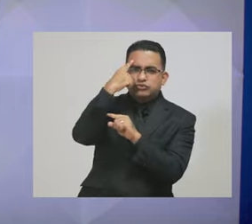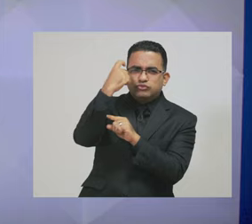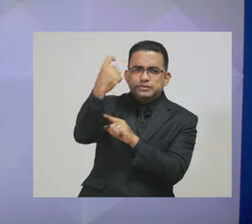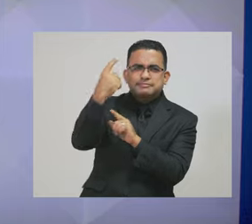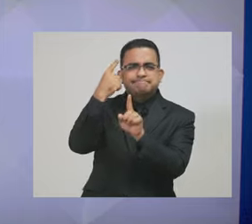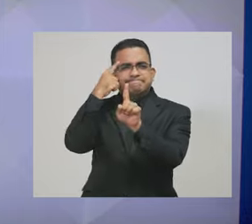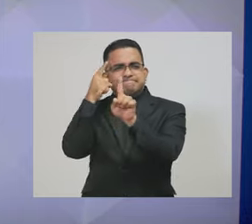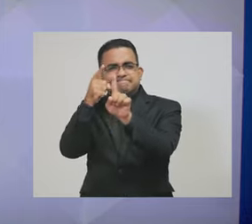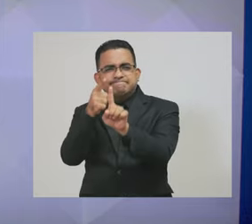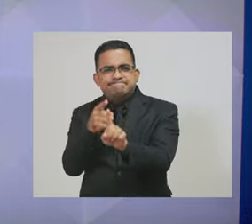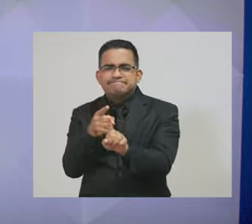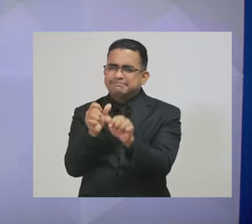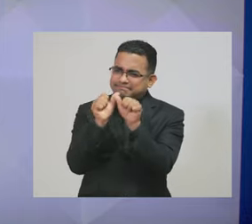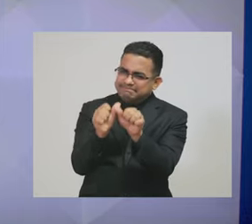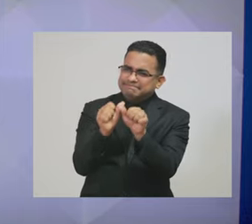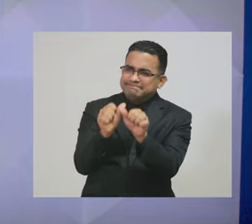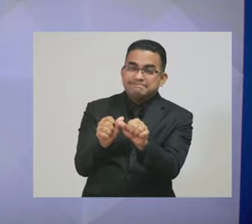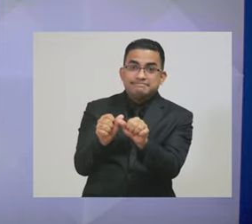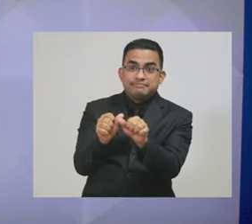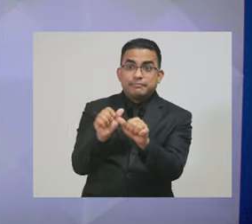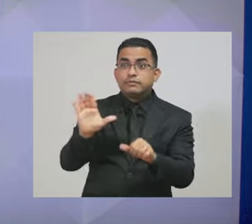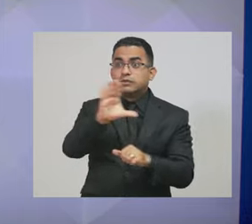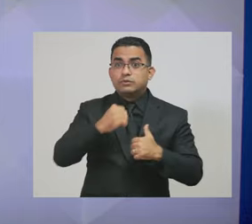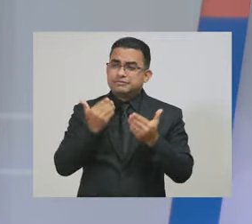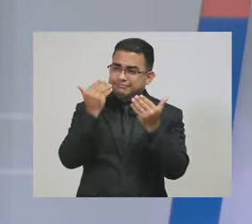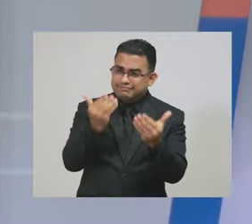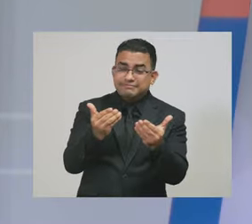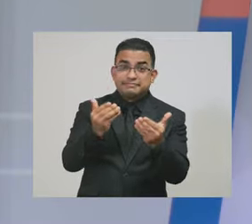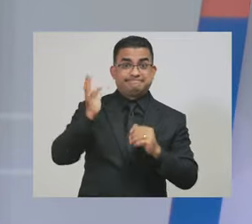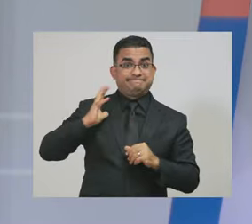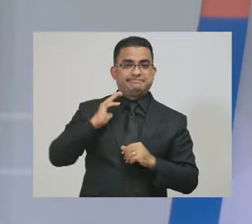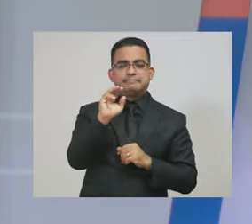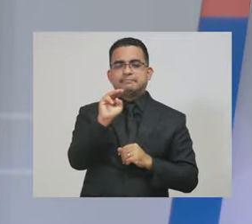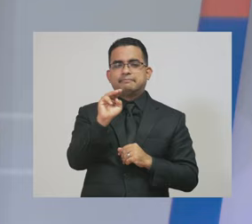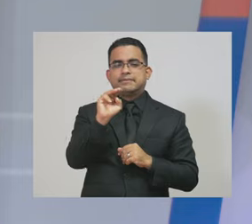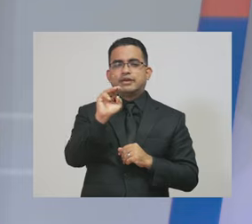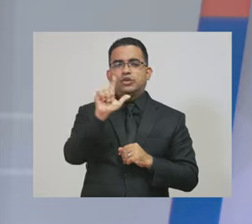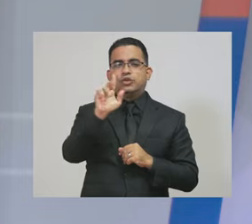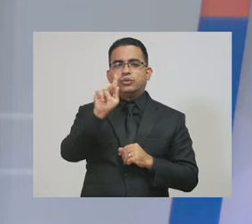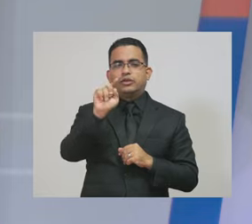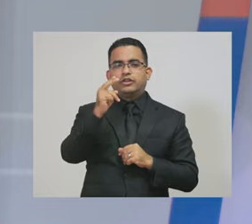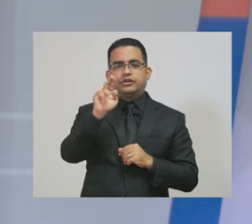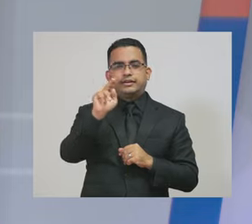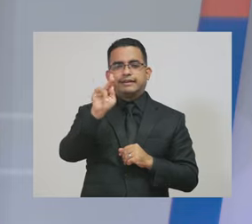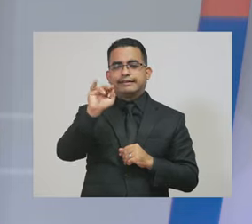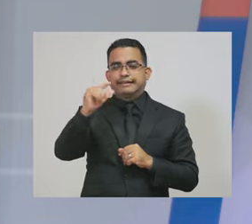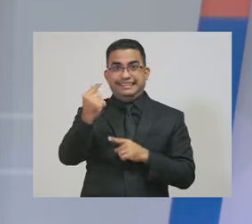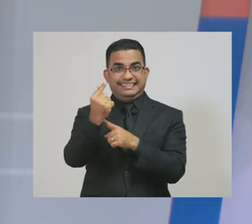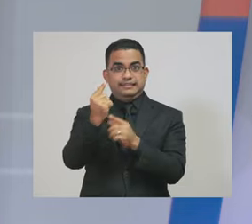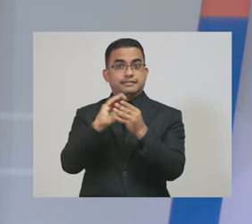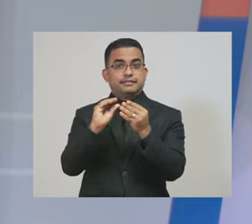con sueños metas y proyectos en la vida en su tiempo marchar luther king decía